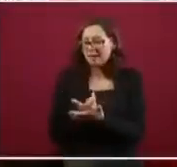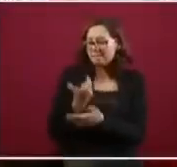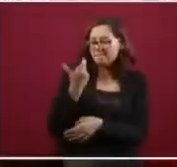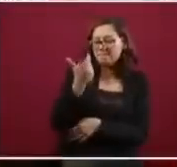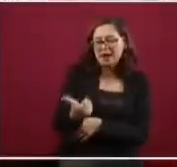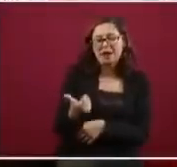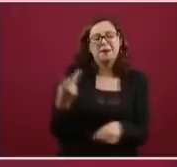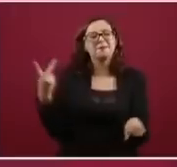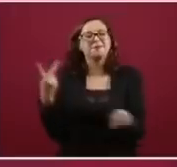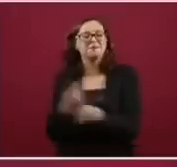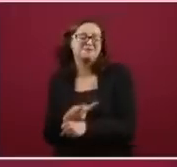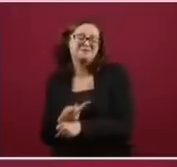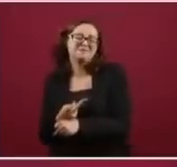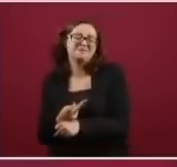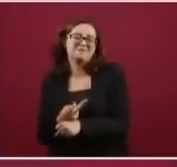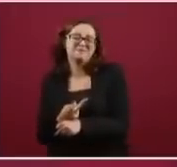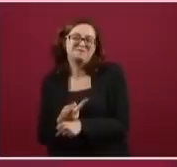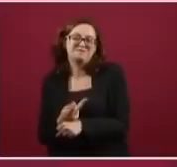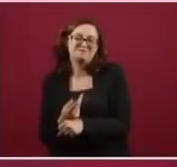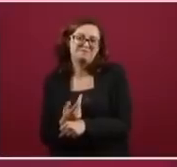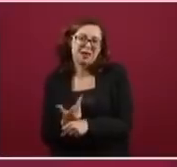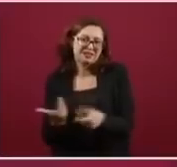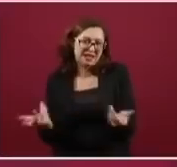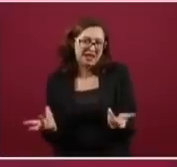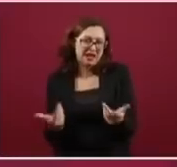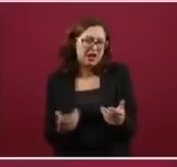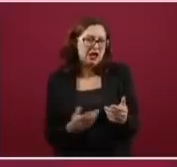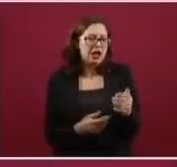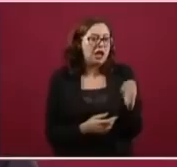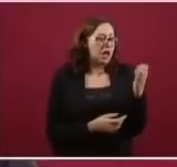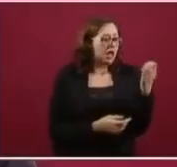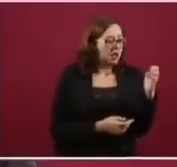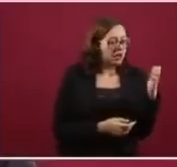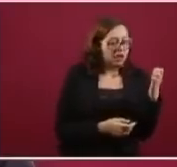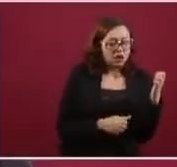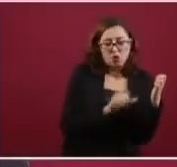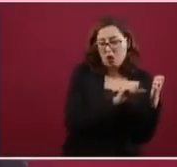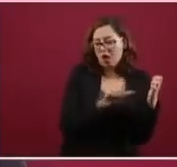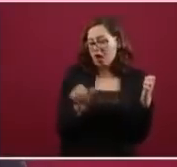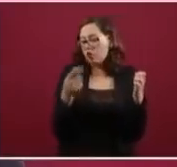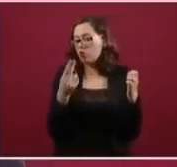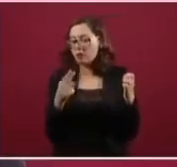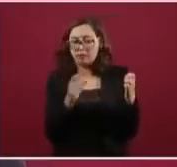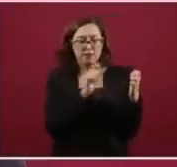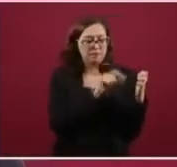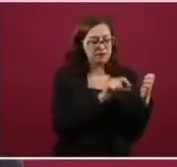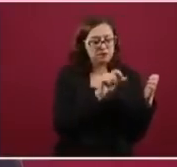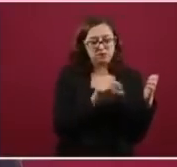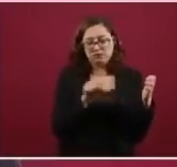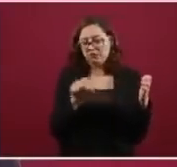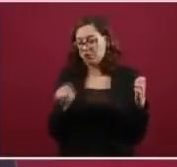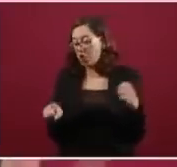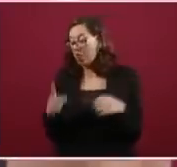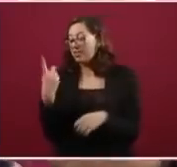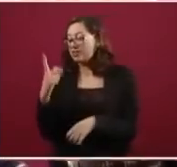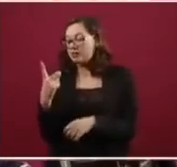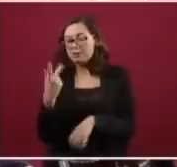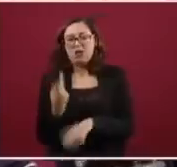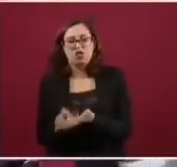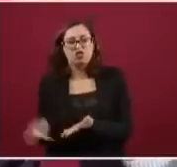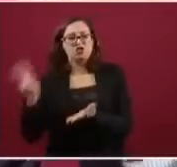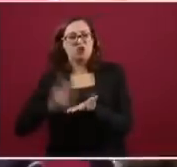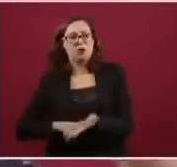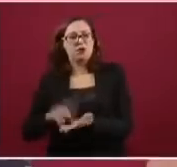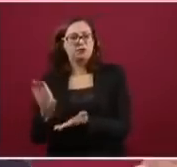nómina no se paga un 12 a un doceavo sino que está cargada hacia asia hacia diciembre y lo mismo pasa con el gasto de inversión tú